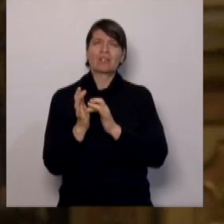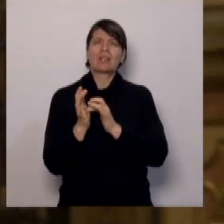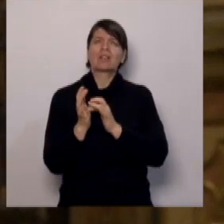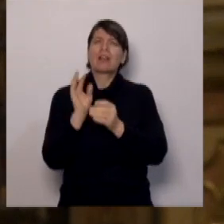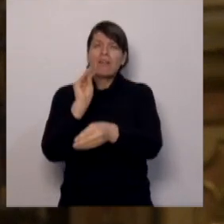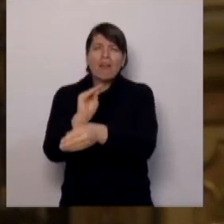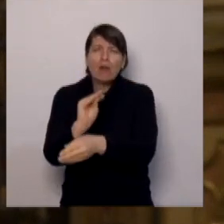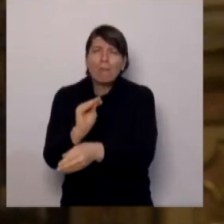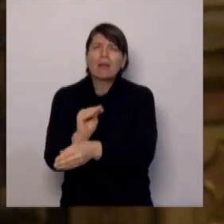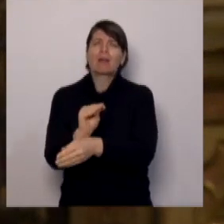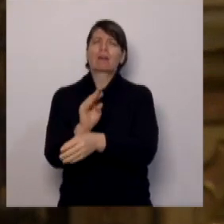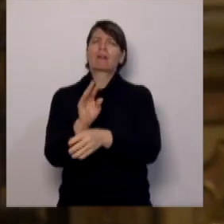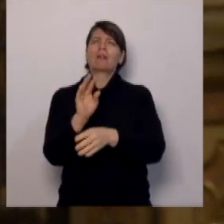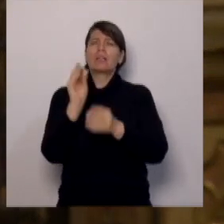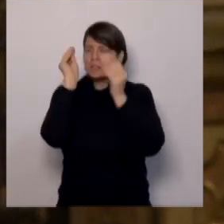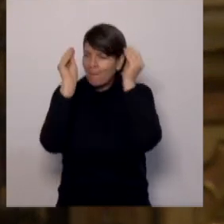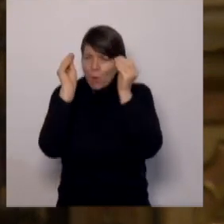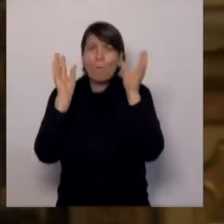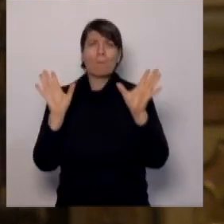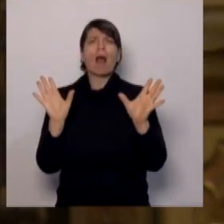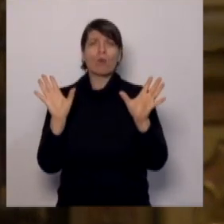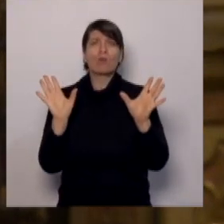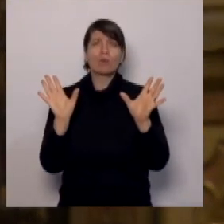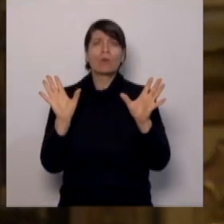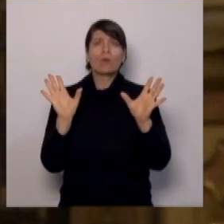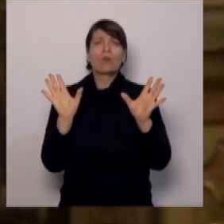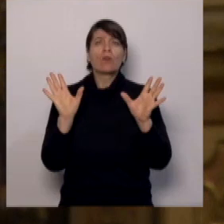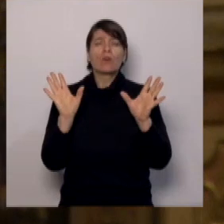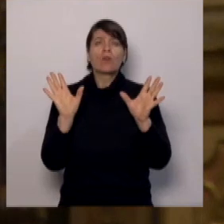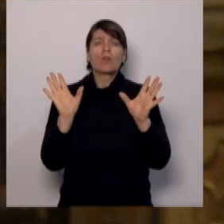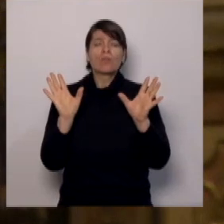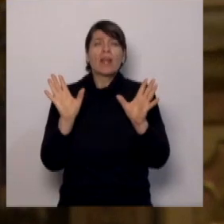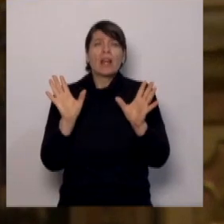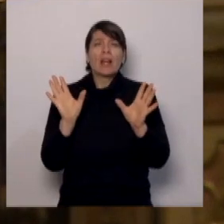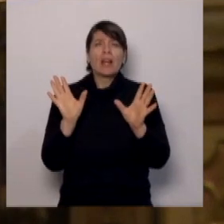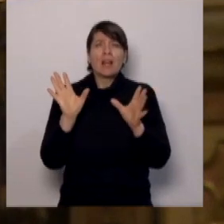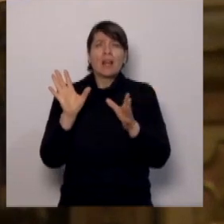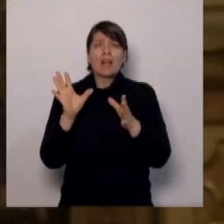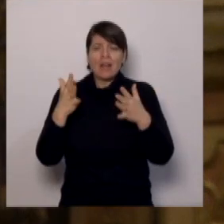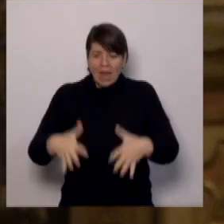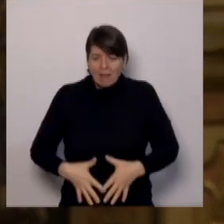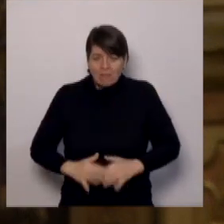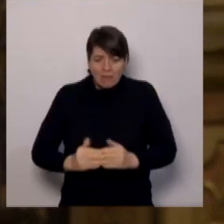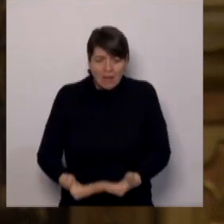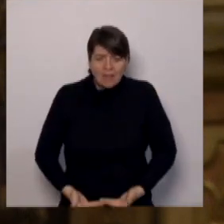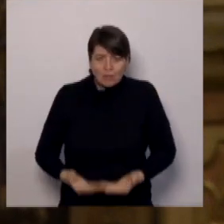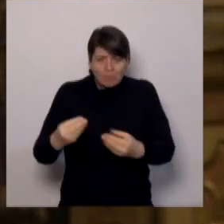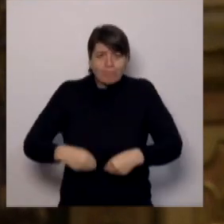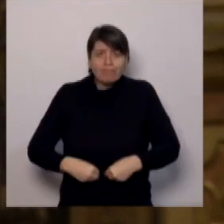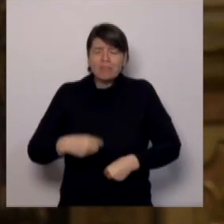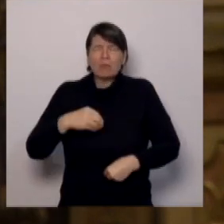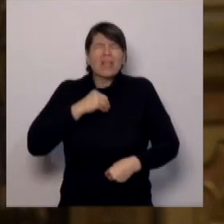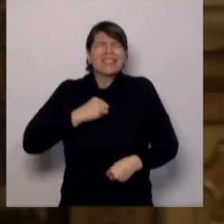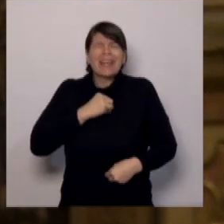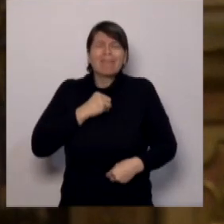Jesús, que les da de comer y se preocupa, como es lógico, siguiendo la lógica misma de la encarnación,